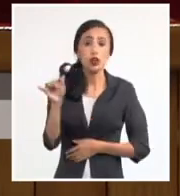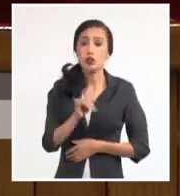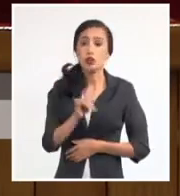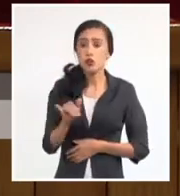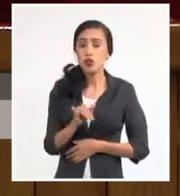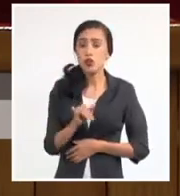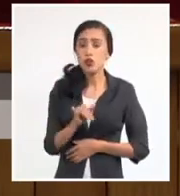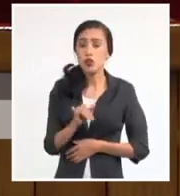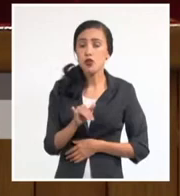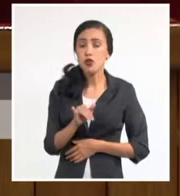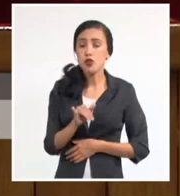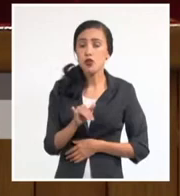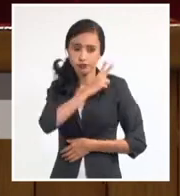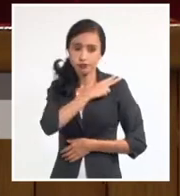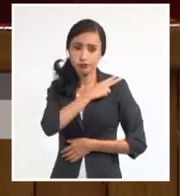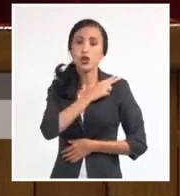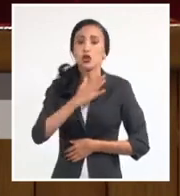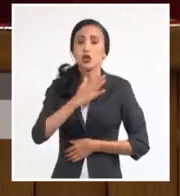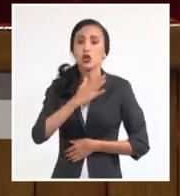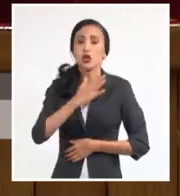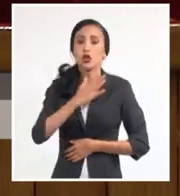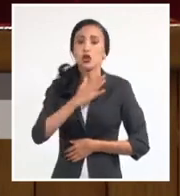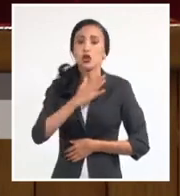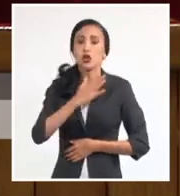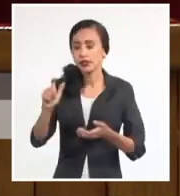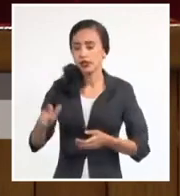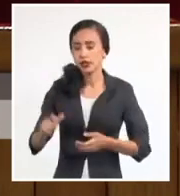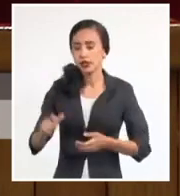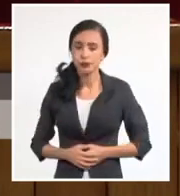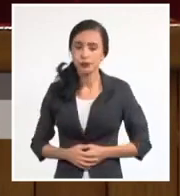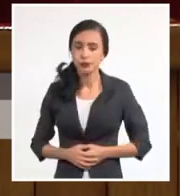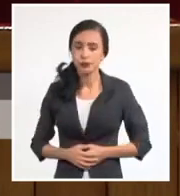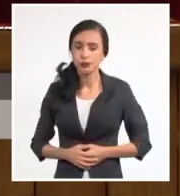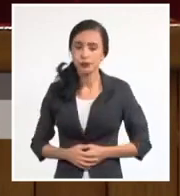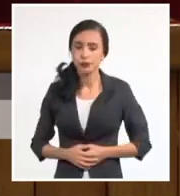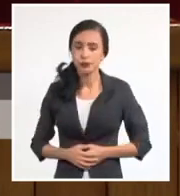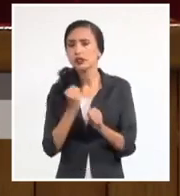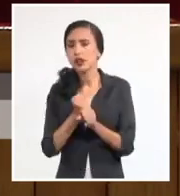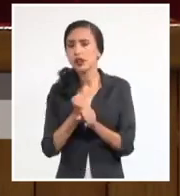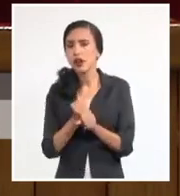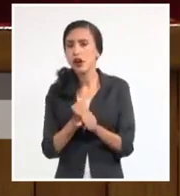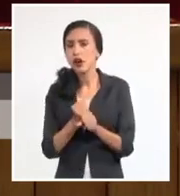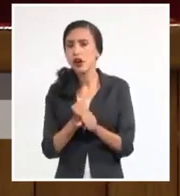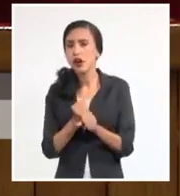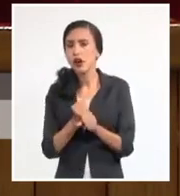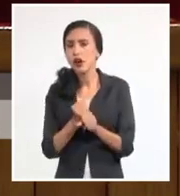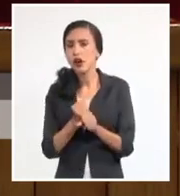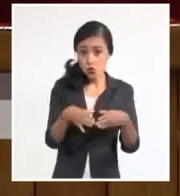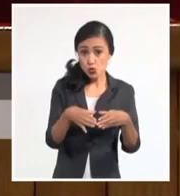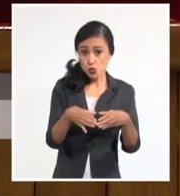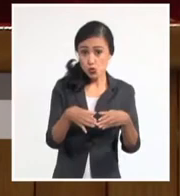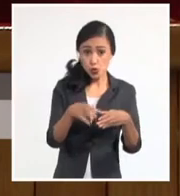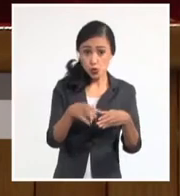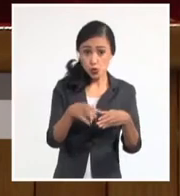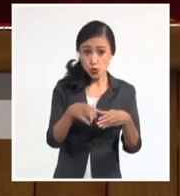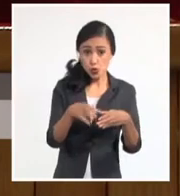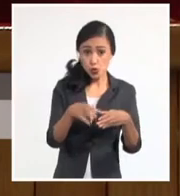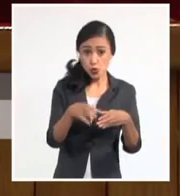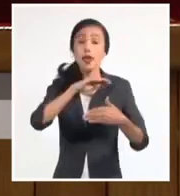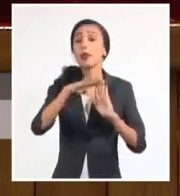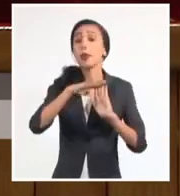nuestro partido y una lógica de trabajo de un grupo ejecutivo del programa